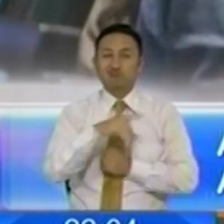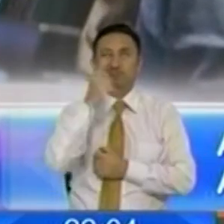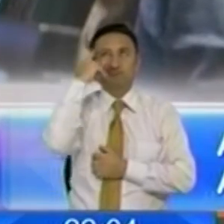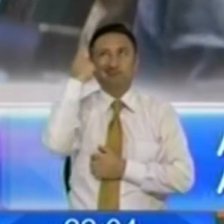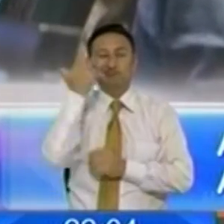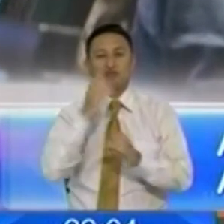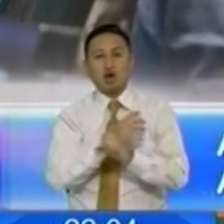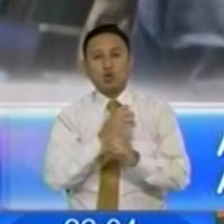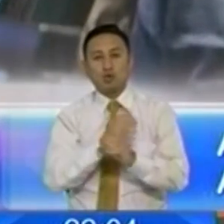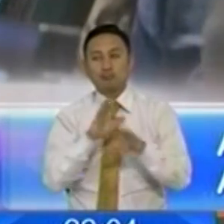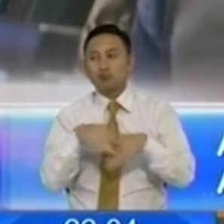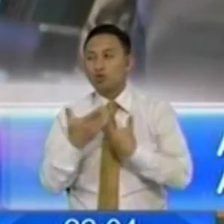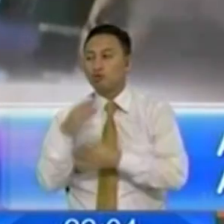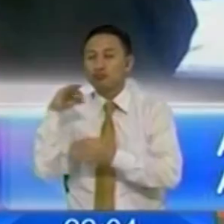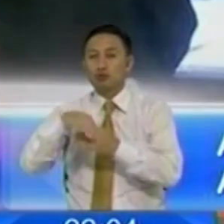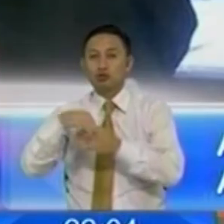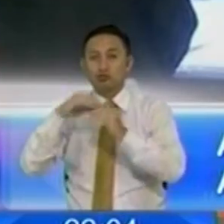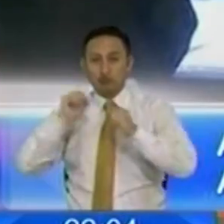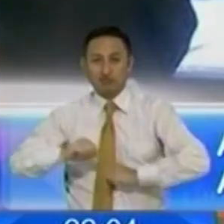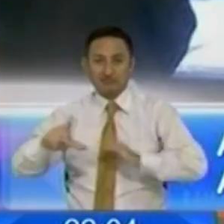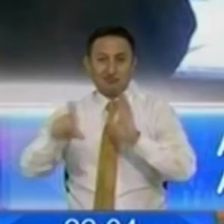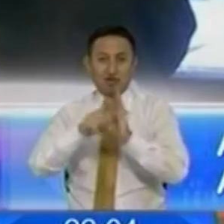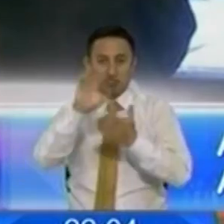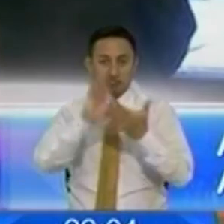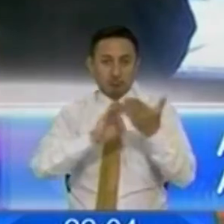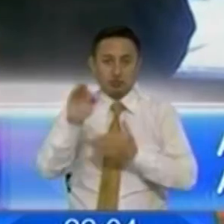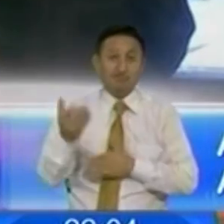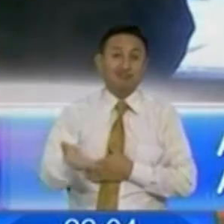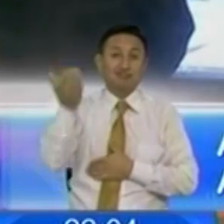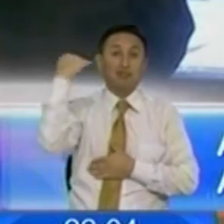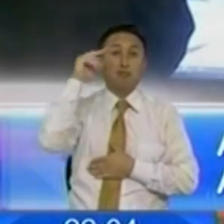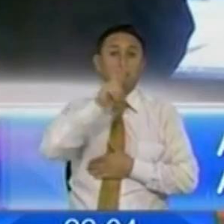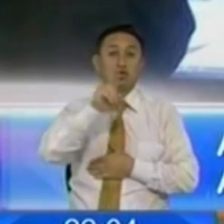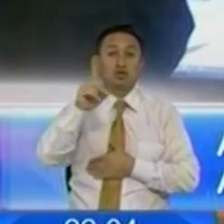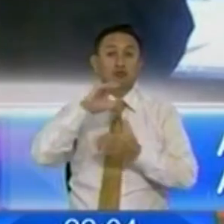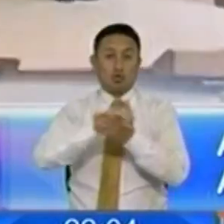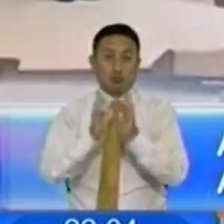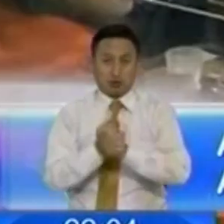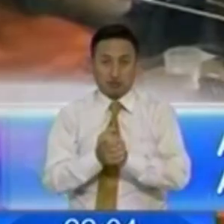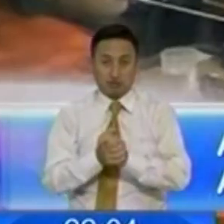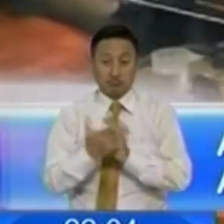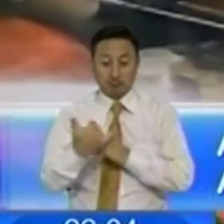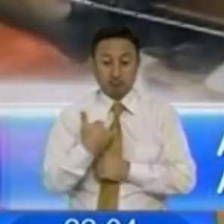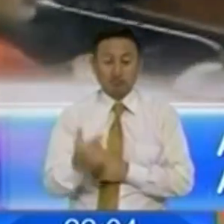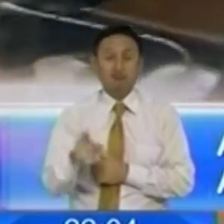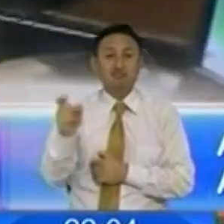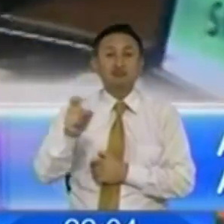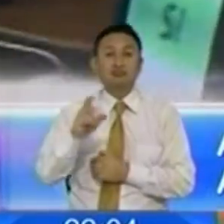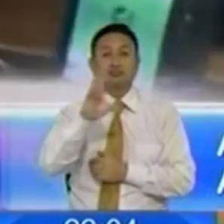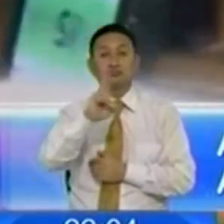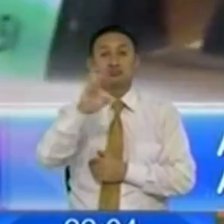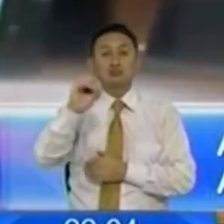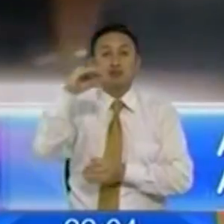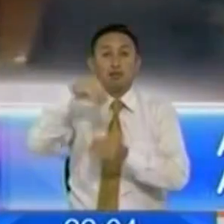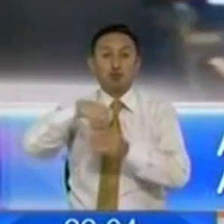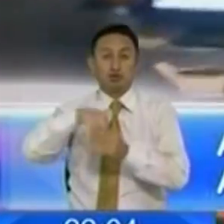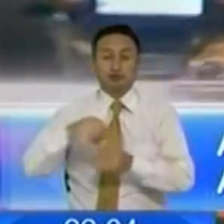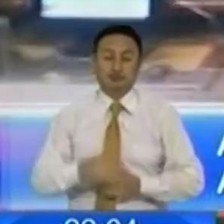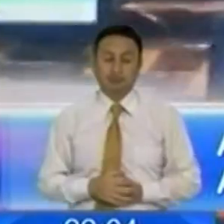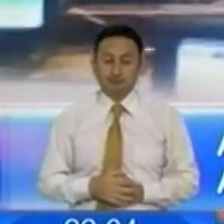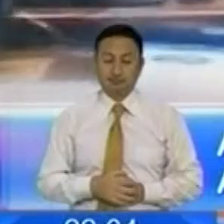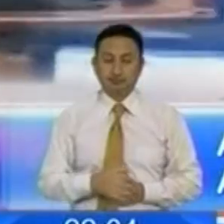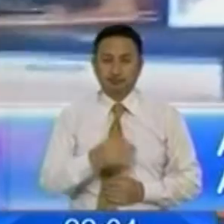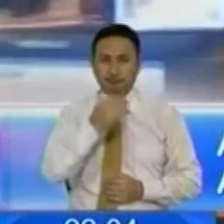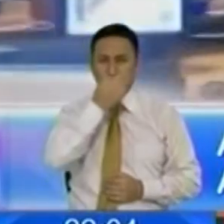en búsqueda de votos que aprueben la ley enviada el pasado 21 de noviembre, pues se necesitan 70 votos al menos,